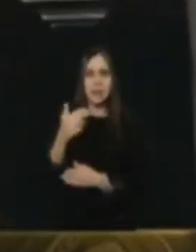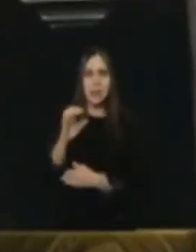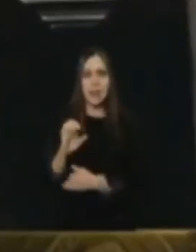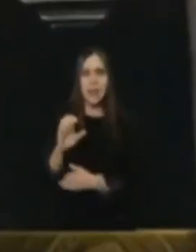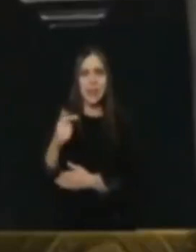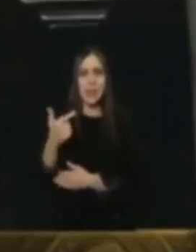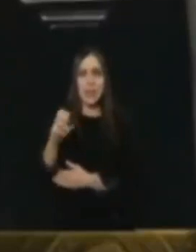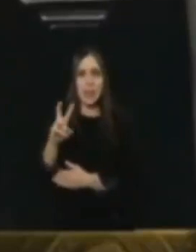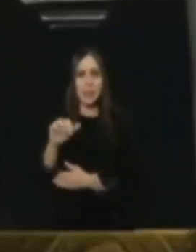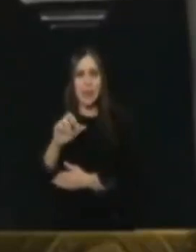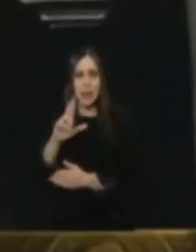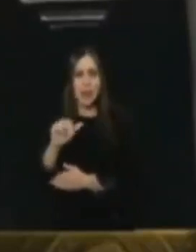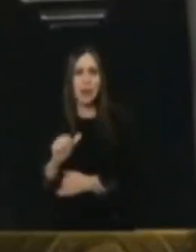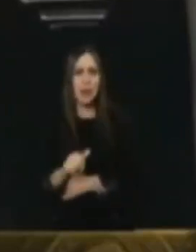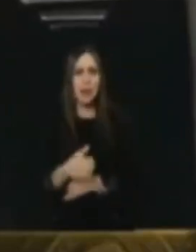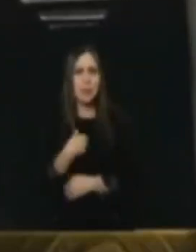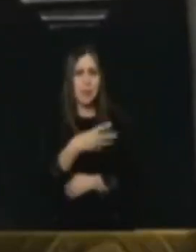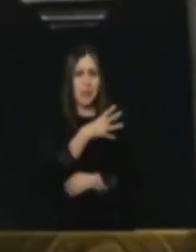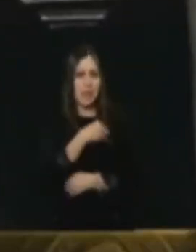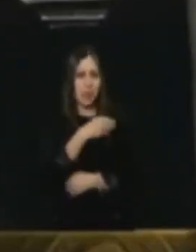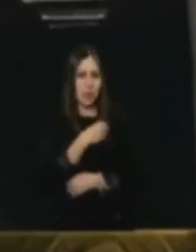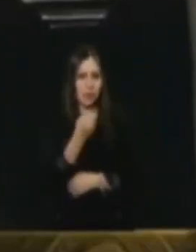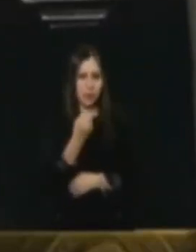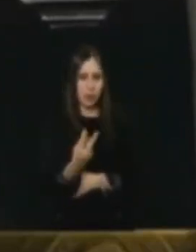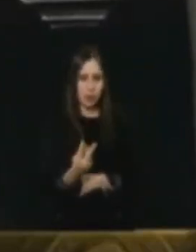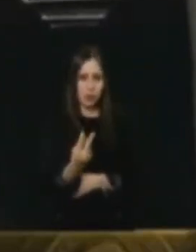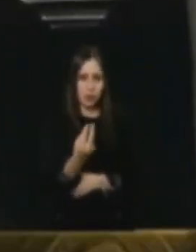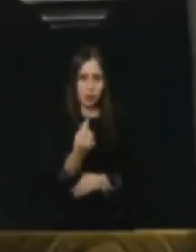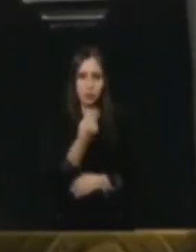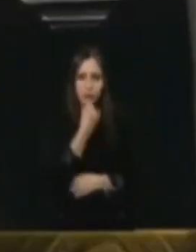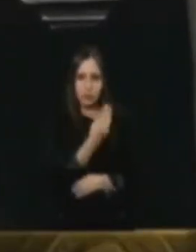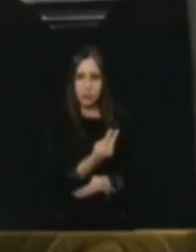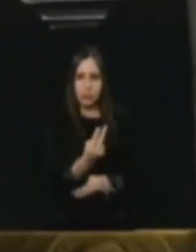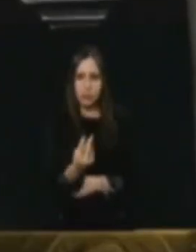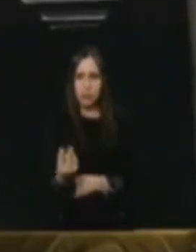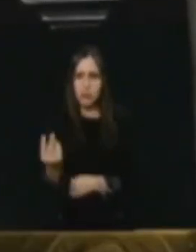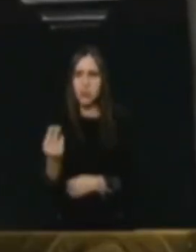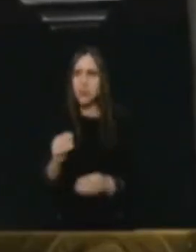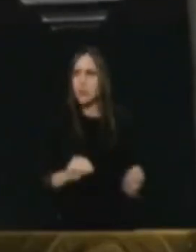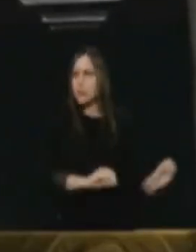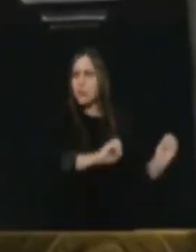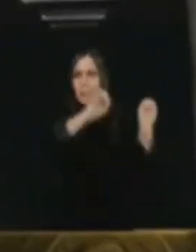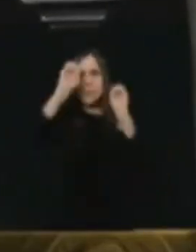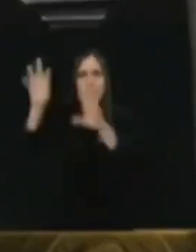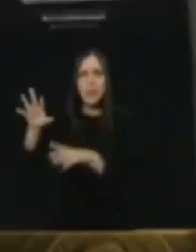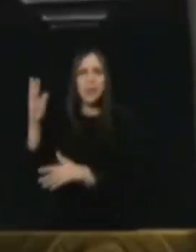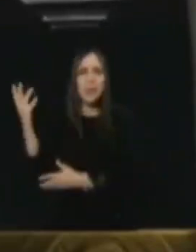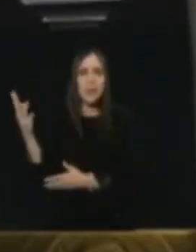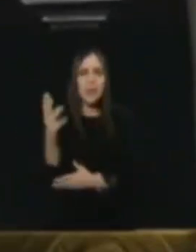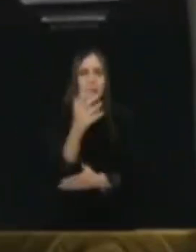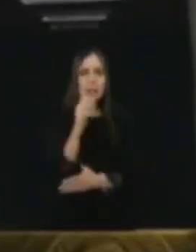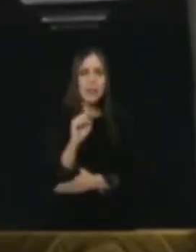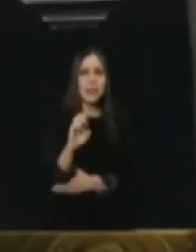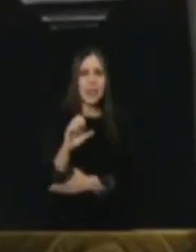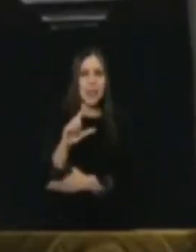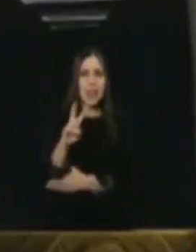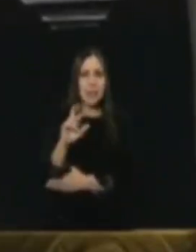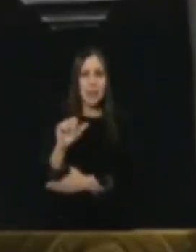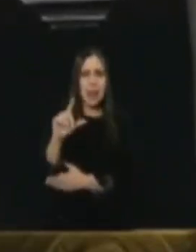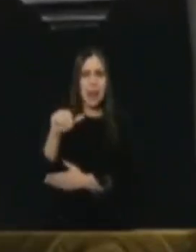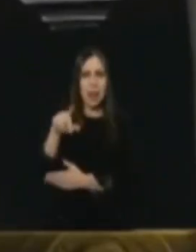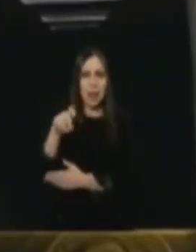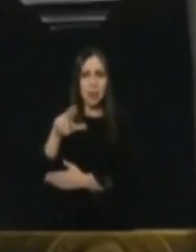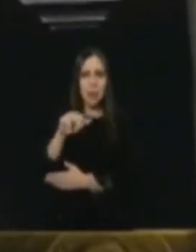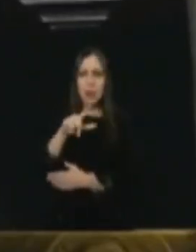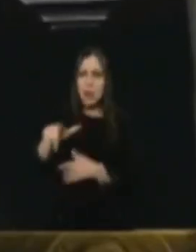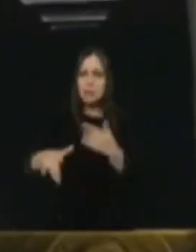menores les hizo bien estar en la selva lacandona al lado de Moisés